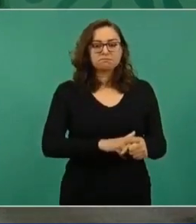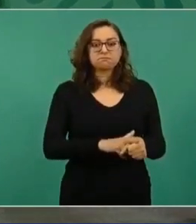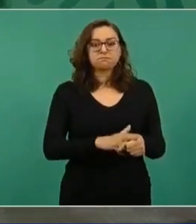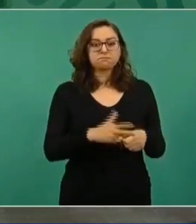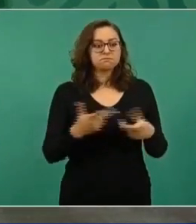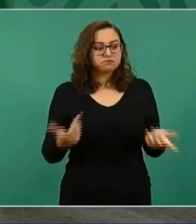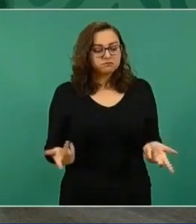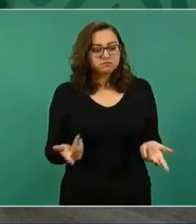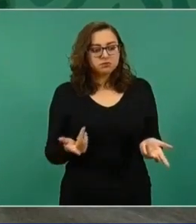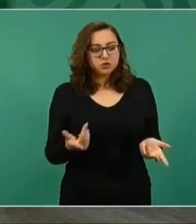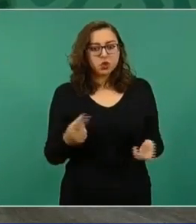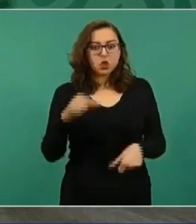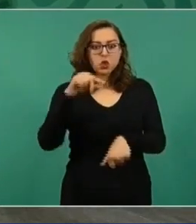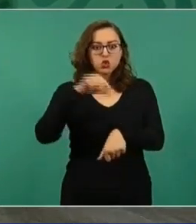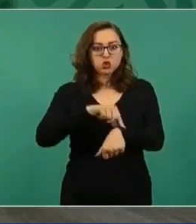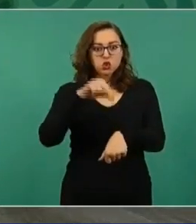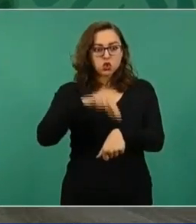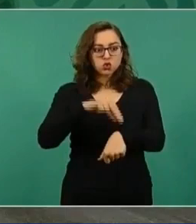sin pediatra.